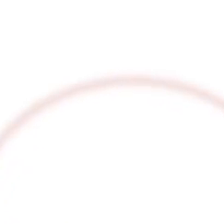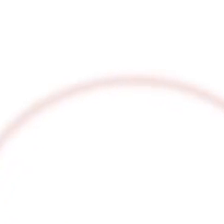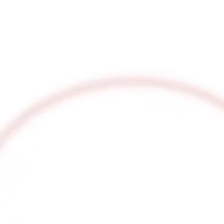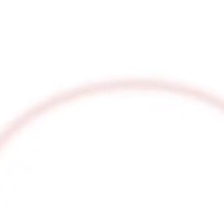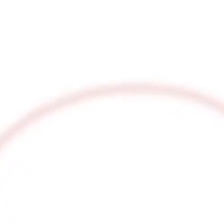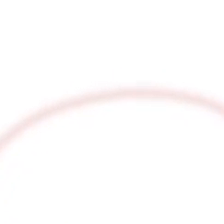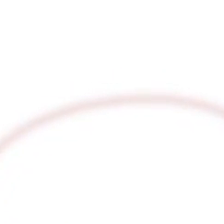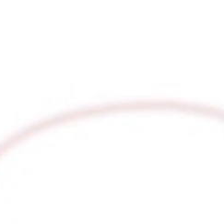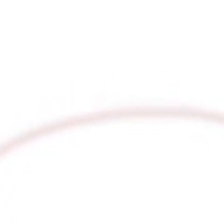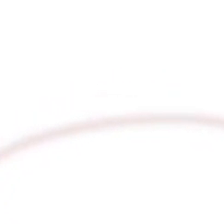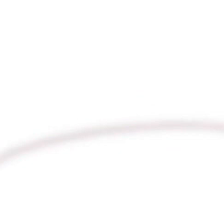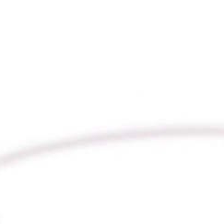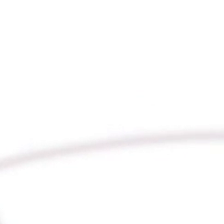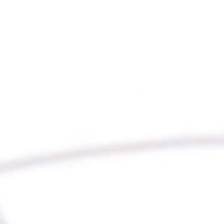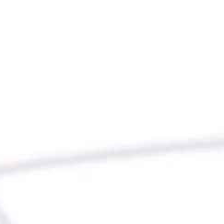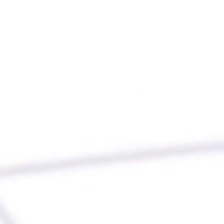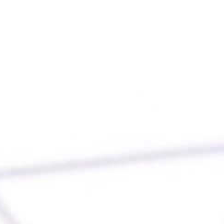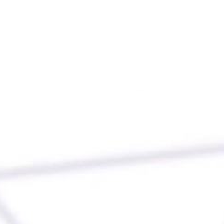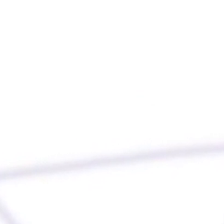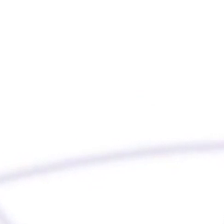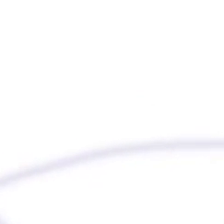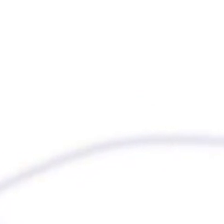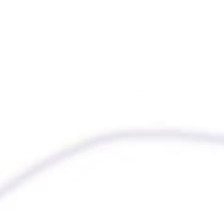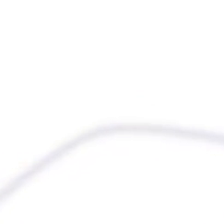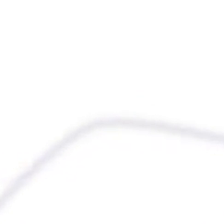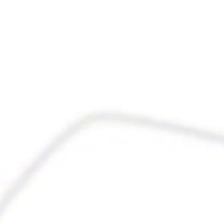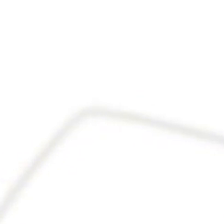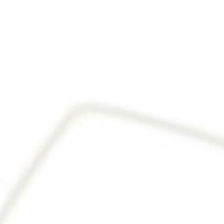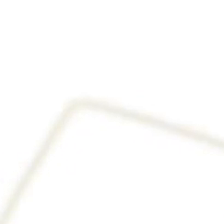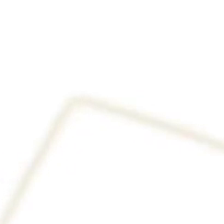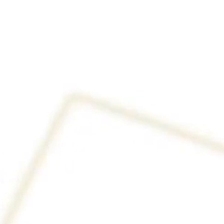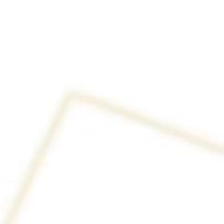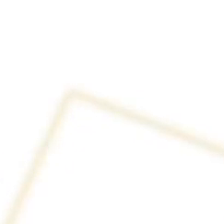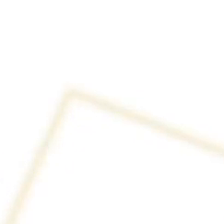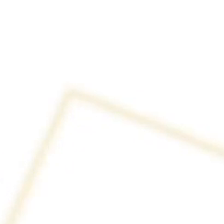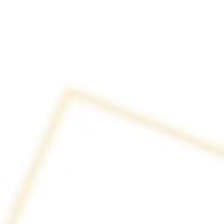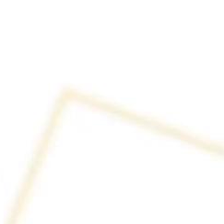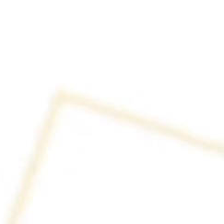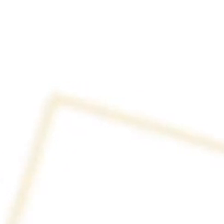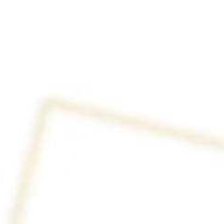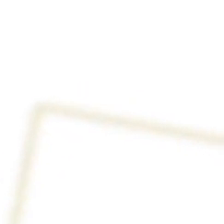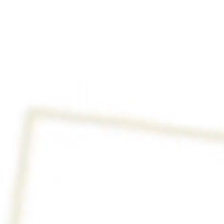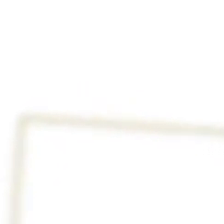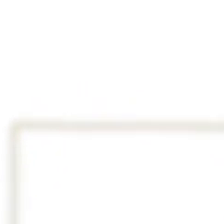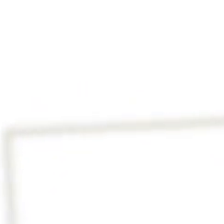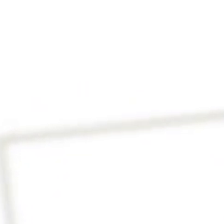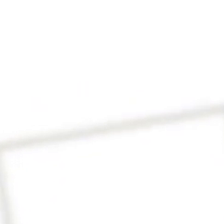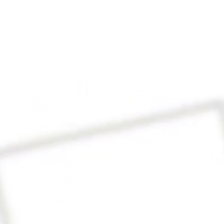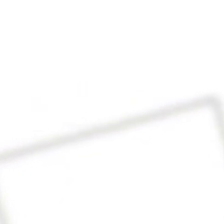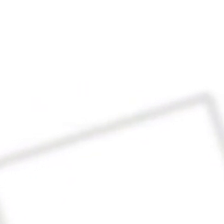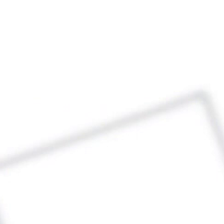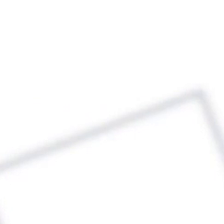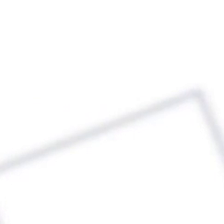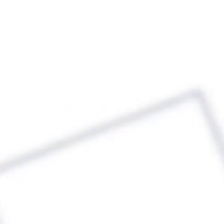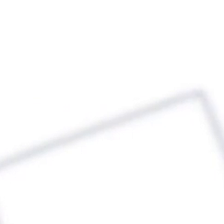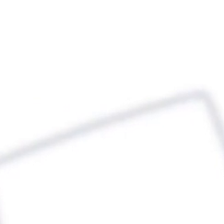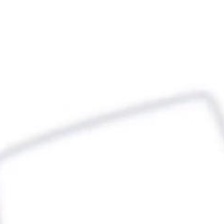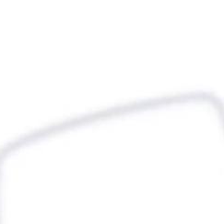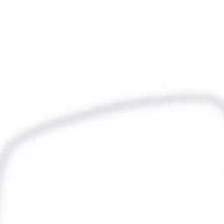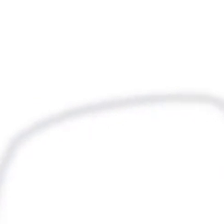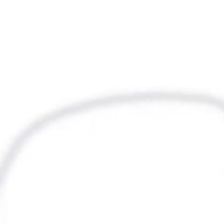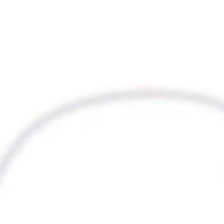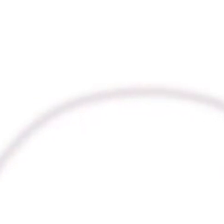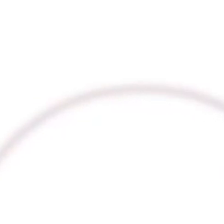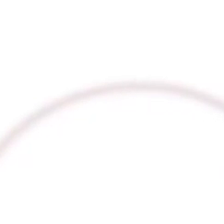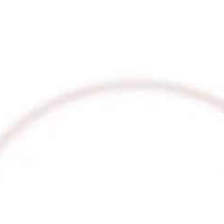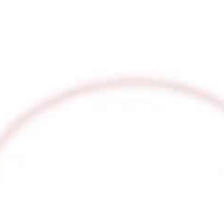terminaba ayudando a mi familia y hasta al ambiente. Pero en fin, en ese momento dije que mi última recarga fue de 8 soles. Luego